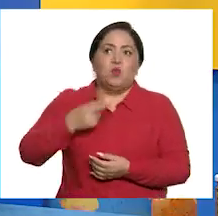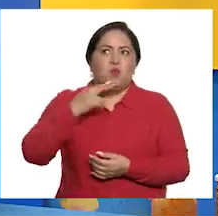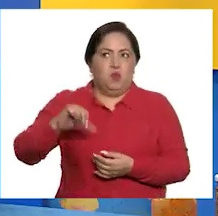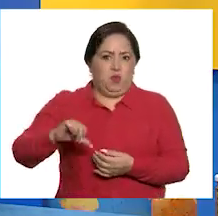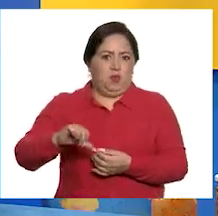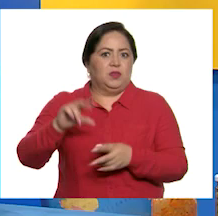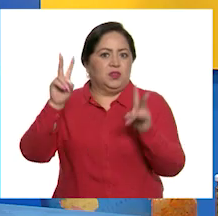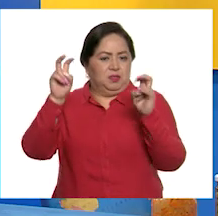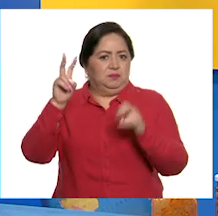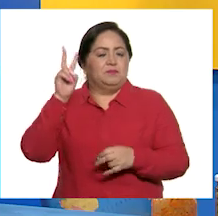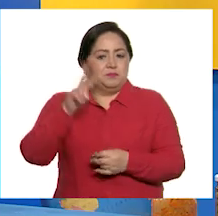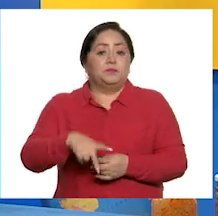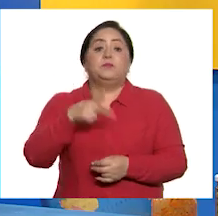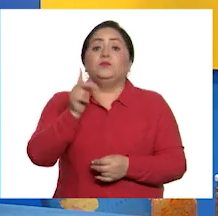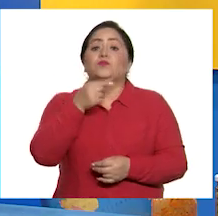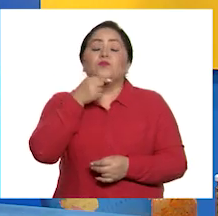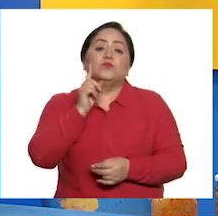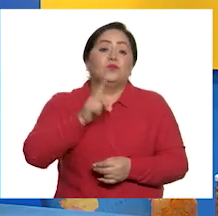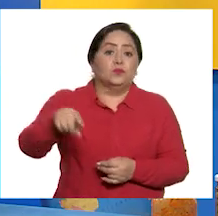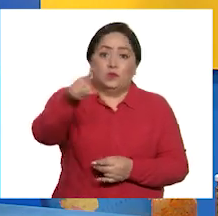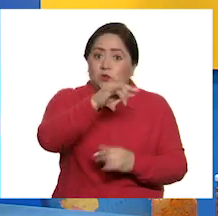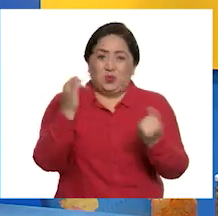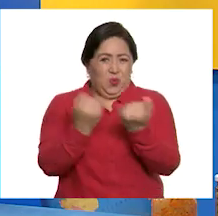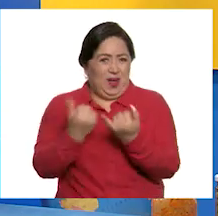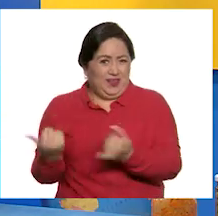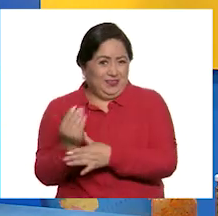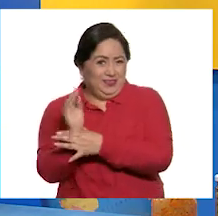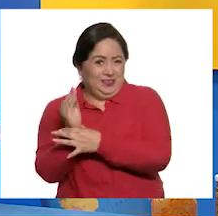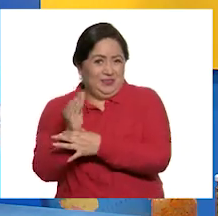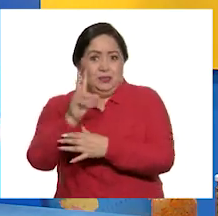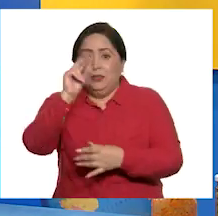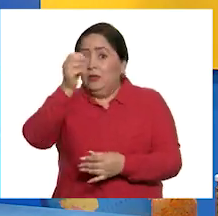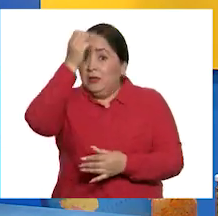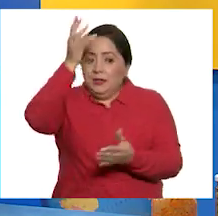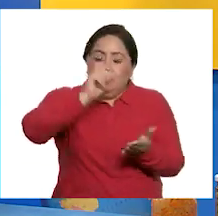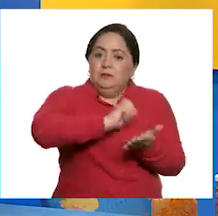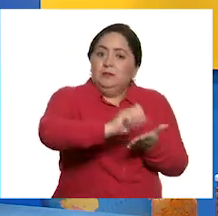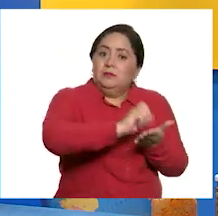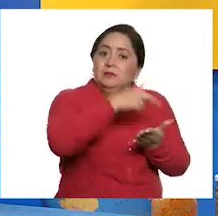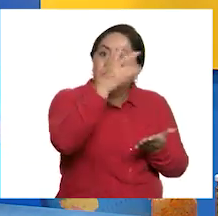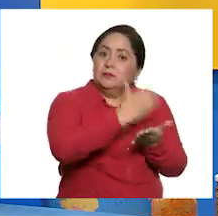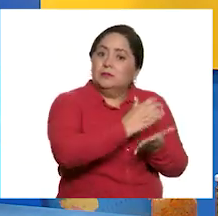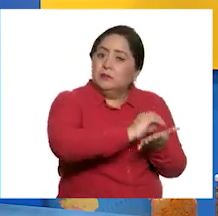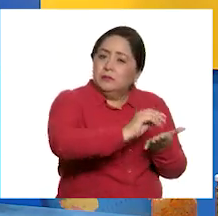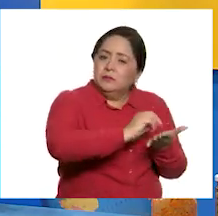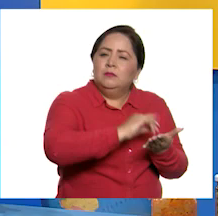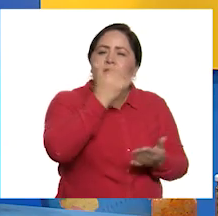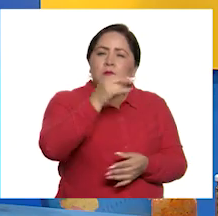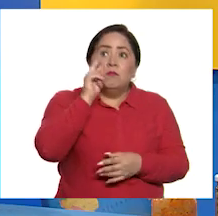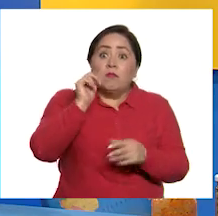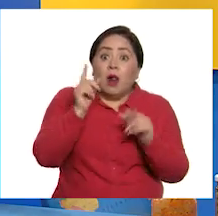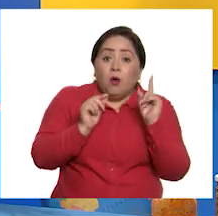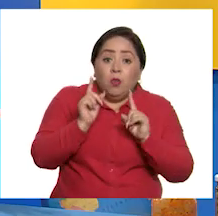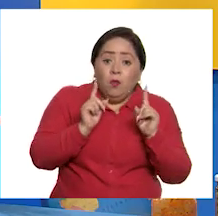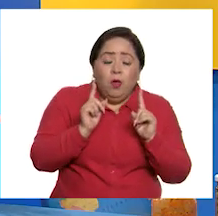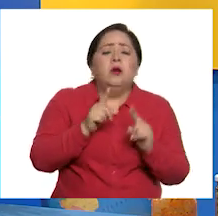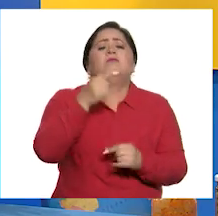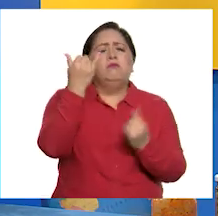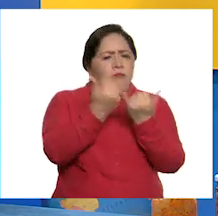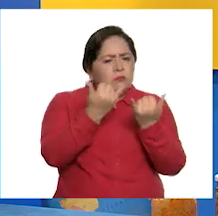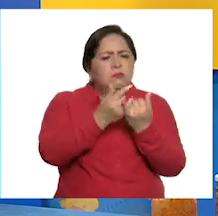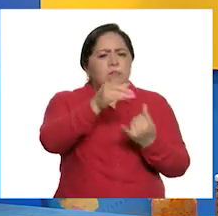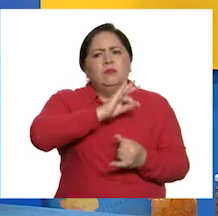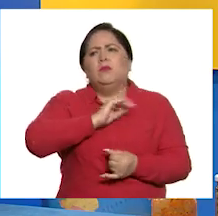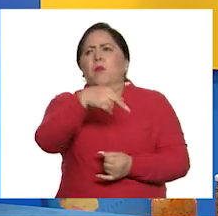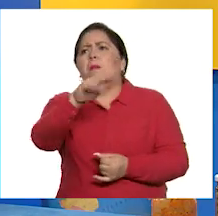de hoy, maestro. Niñas y niños, igual que Ale, no olviden realizar sus apuntes y en su cuaderno. Y bueno, si tienen alguna duda, también pueden